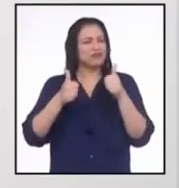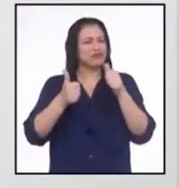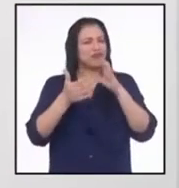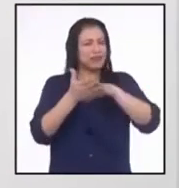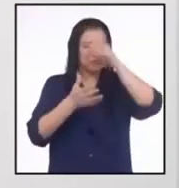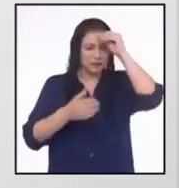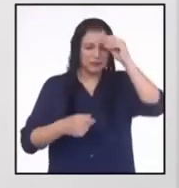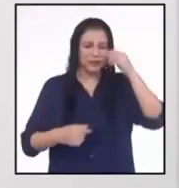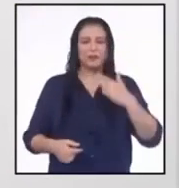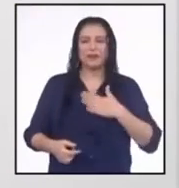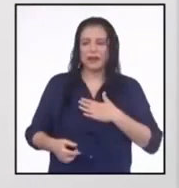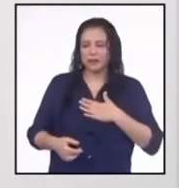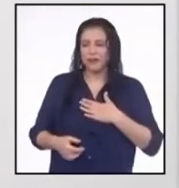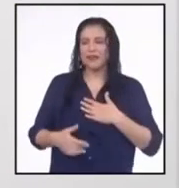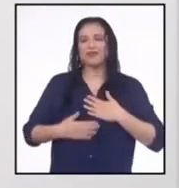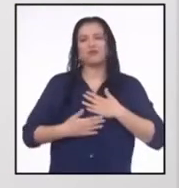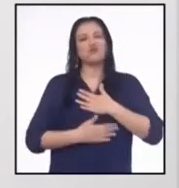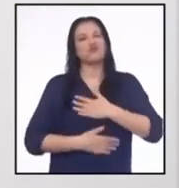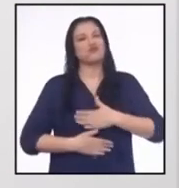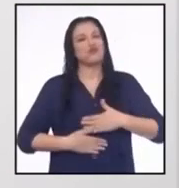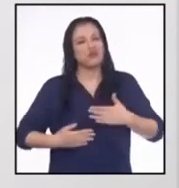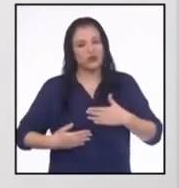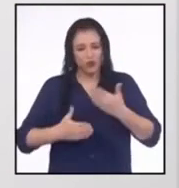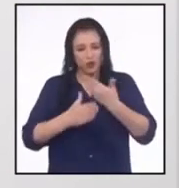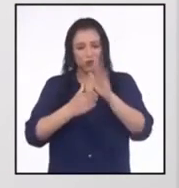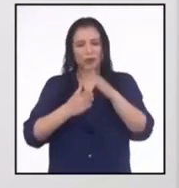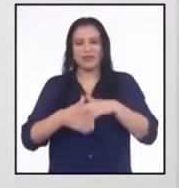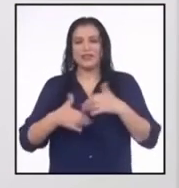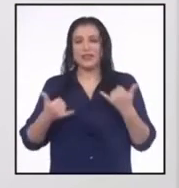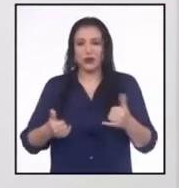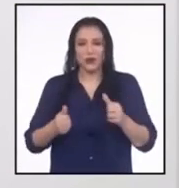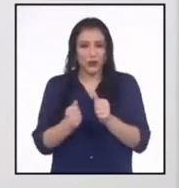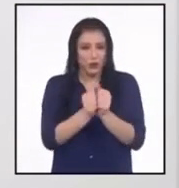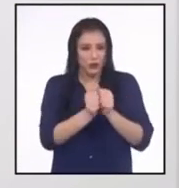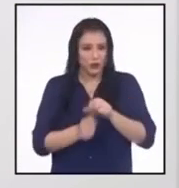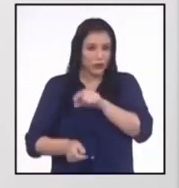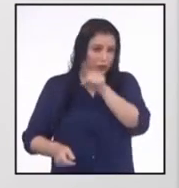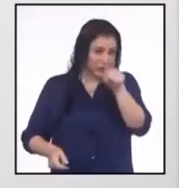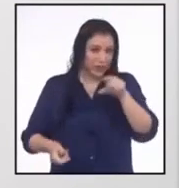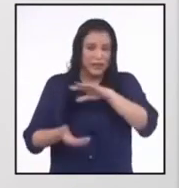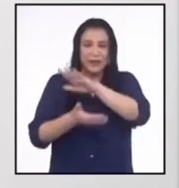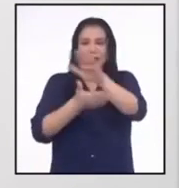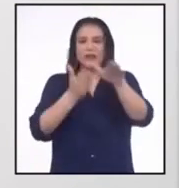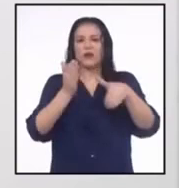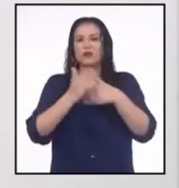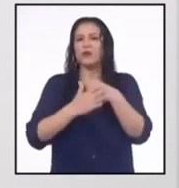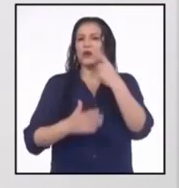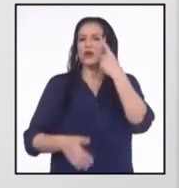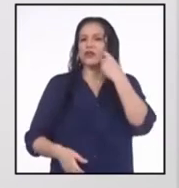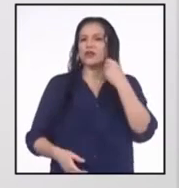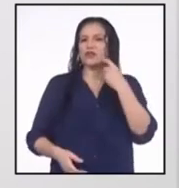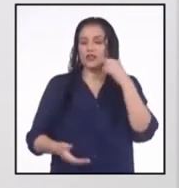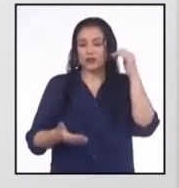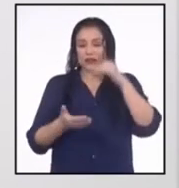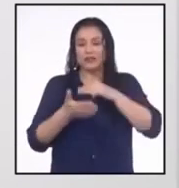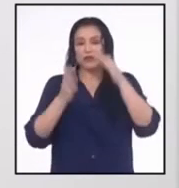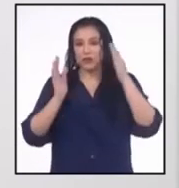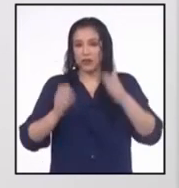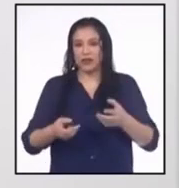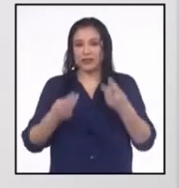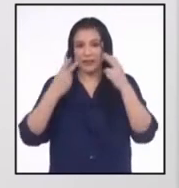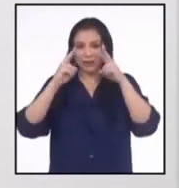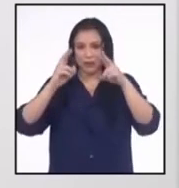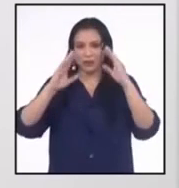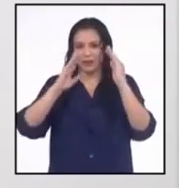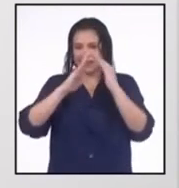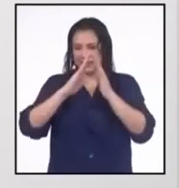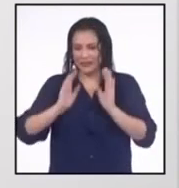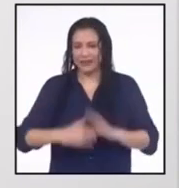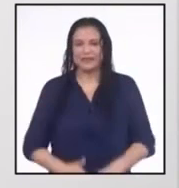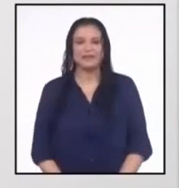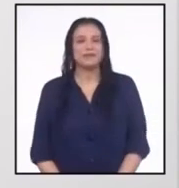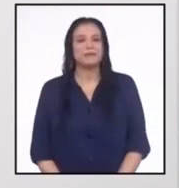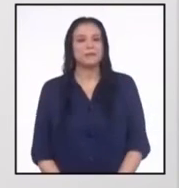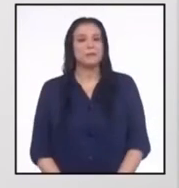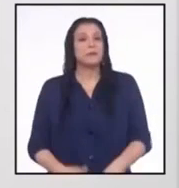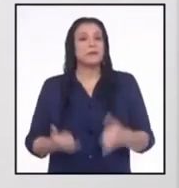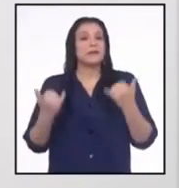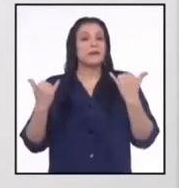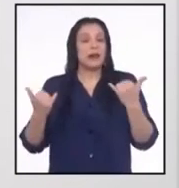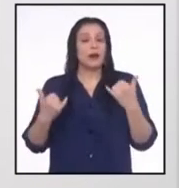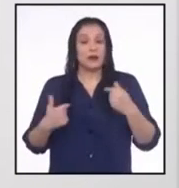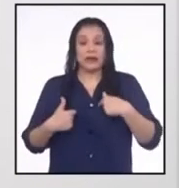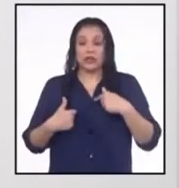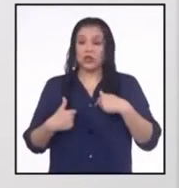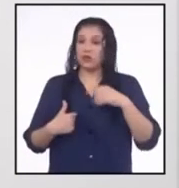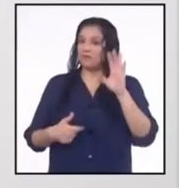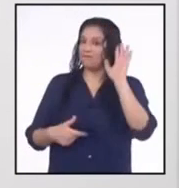sí. Para mí también ha sido un gusto compartir con ustedes y con todas y todos los estudiantes que nos ven desde sus casas. Ahora